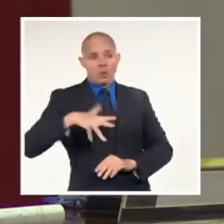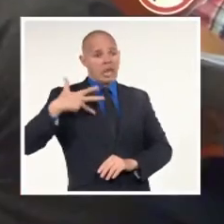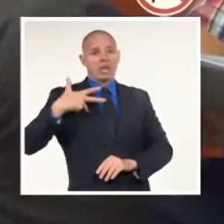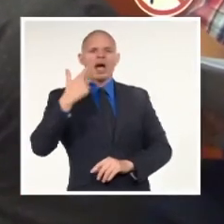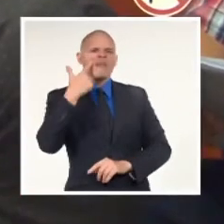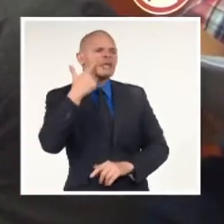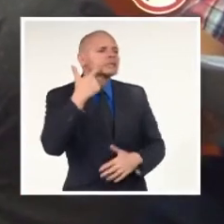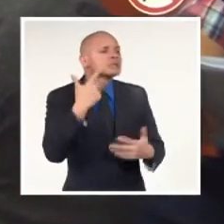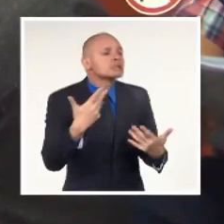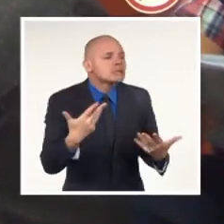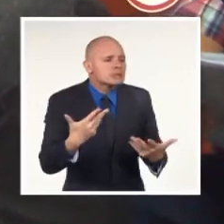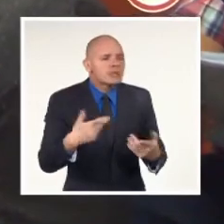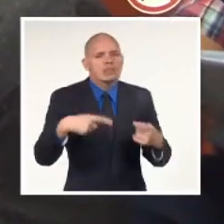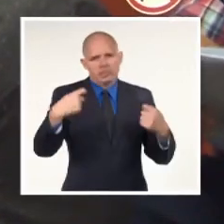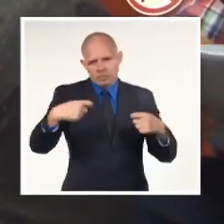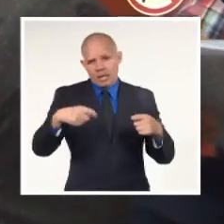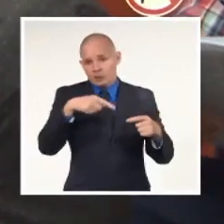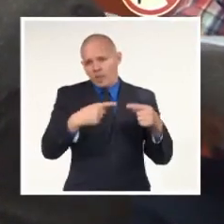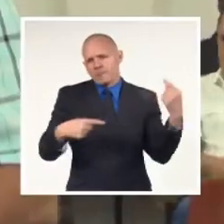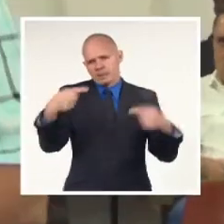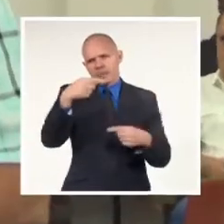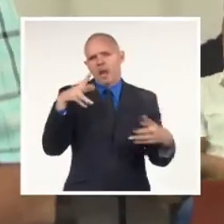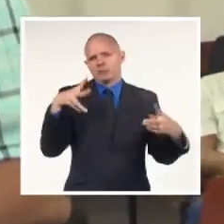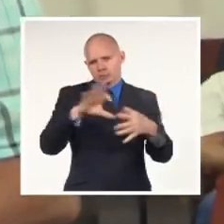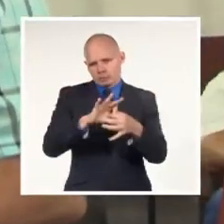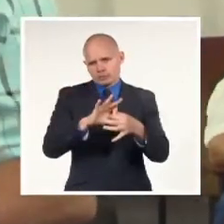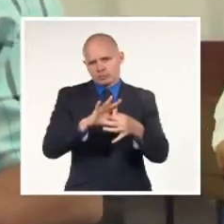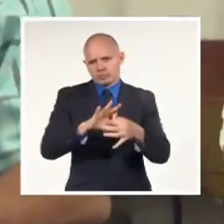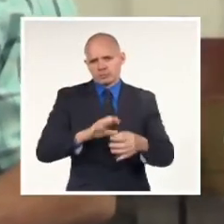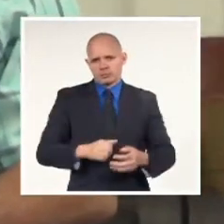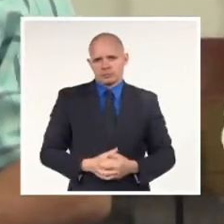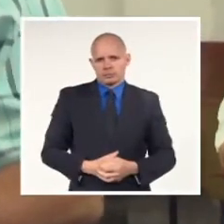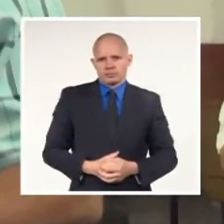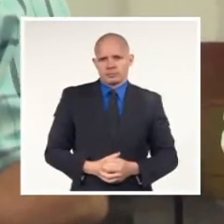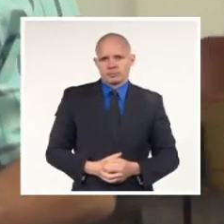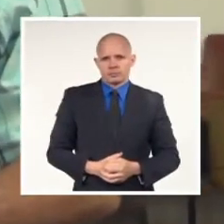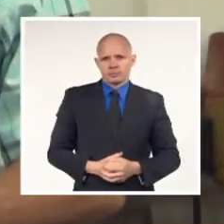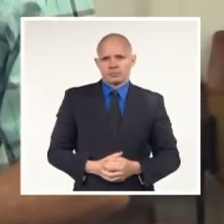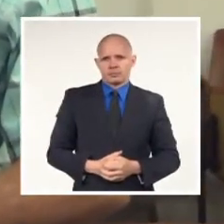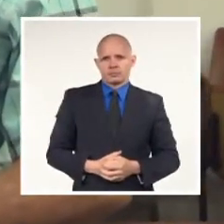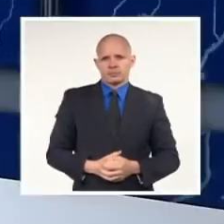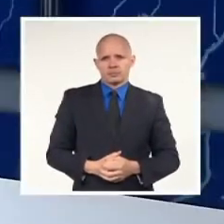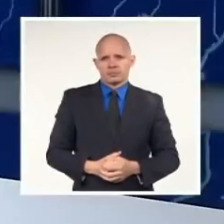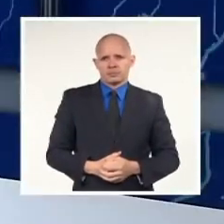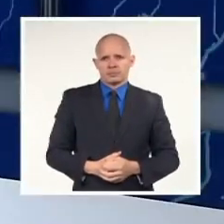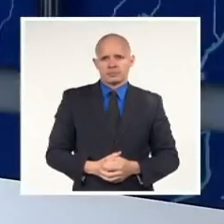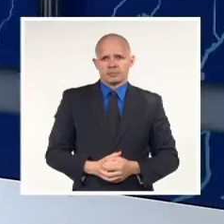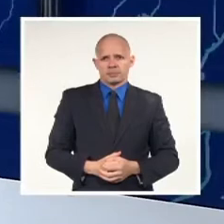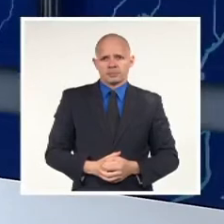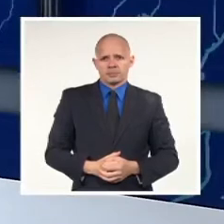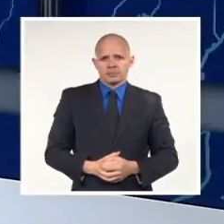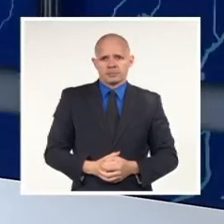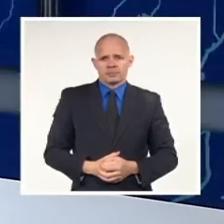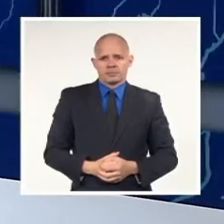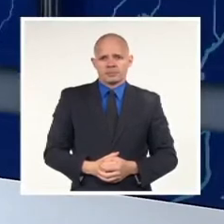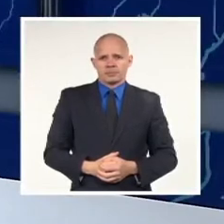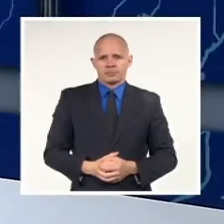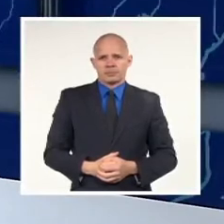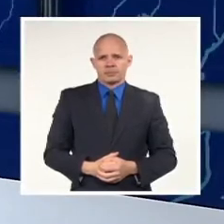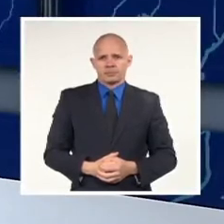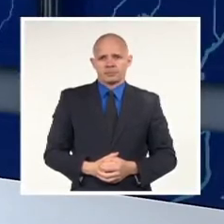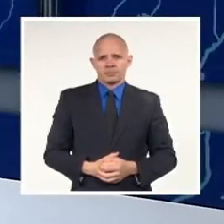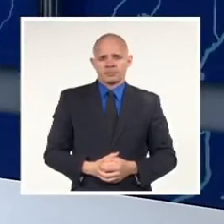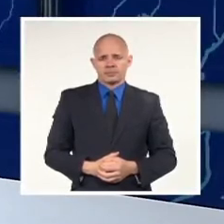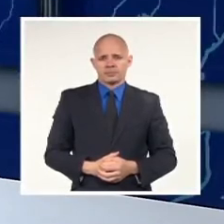mismas. Desde Villa Clara, Griselis Moreno, Sistema Informativo de la Televisión Cubana. Este viernes se le